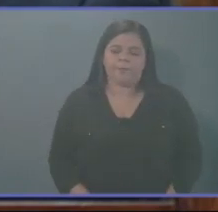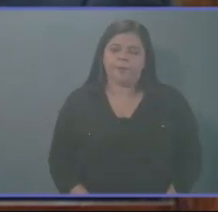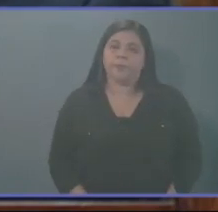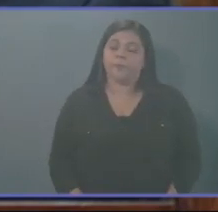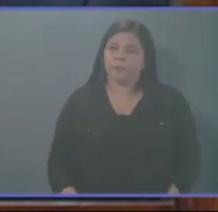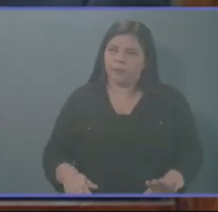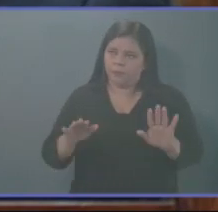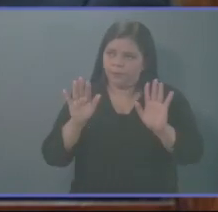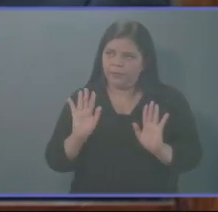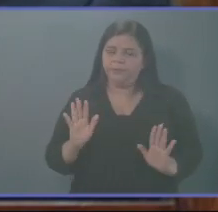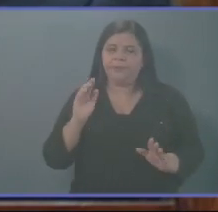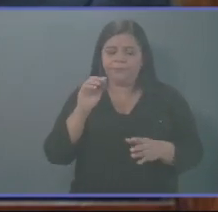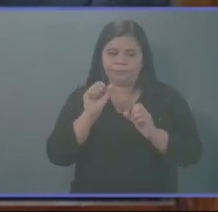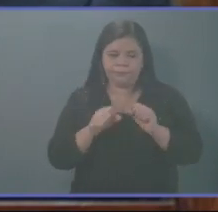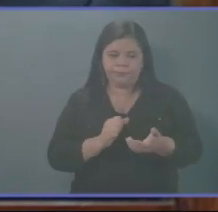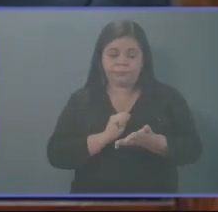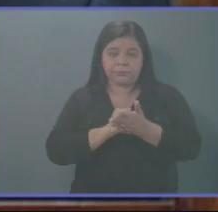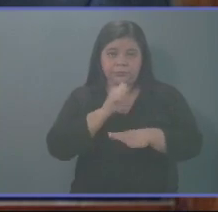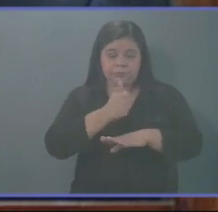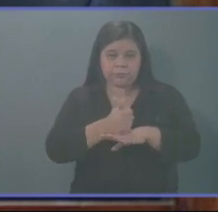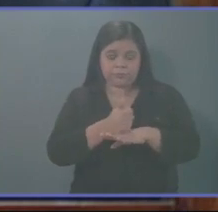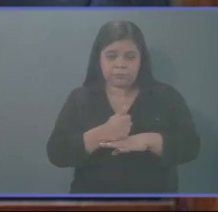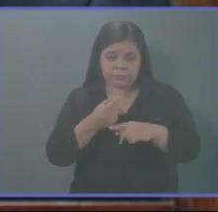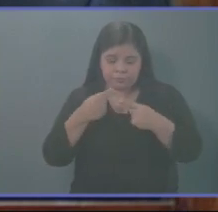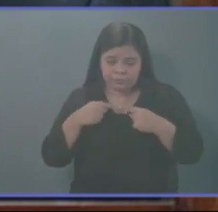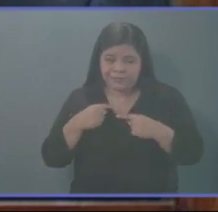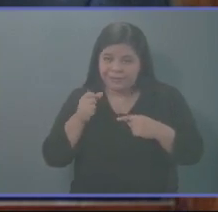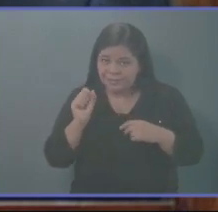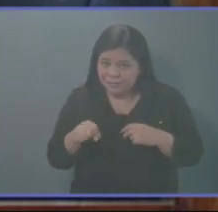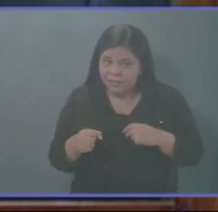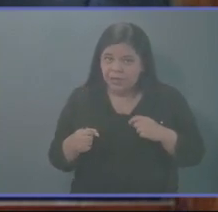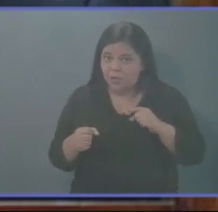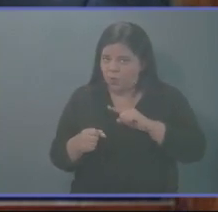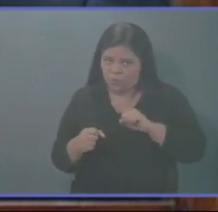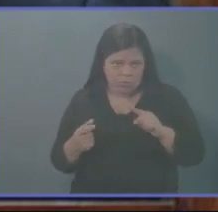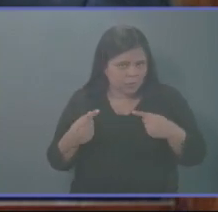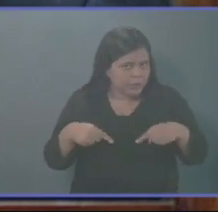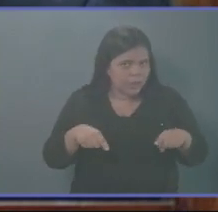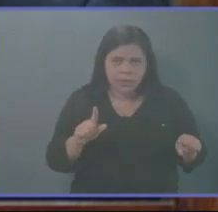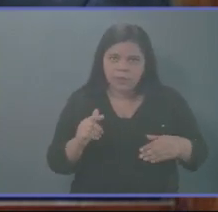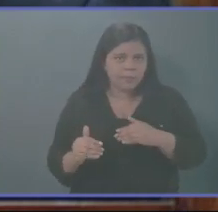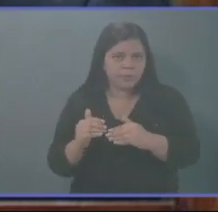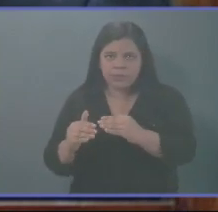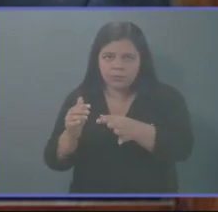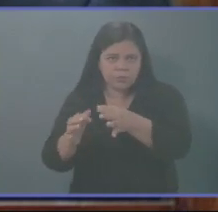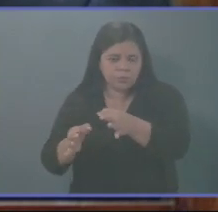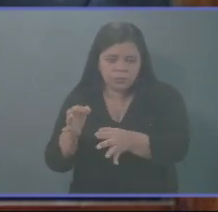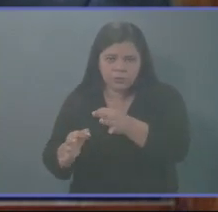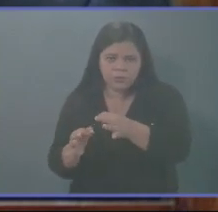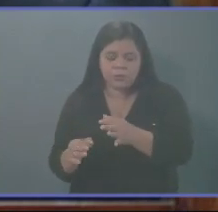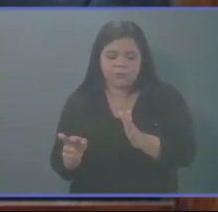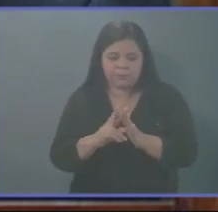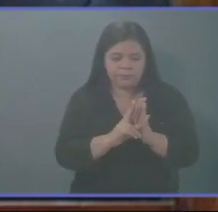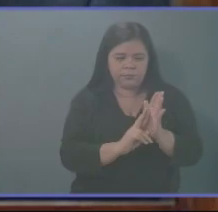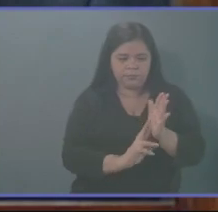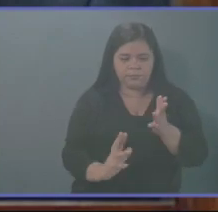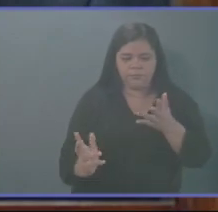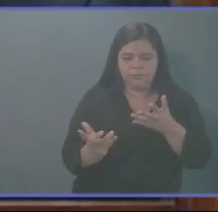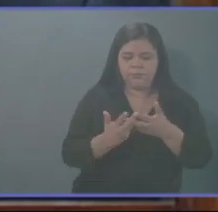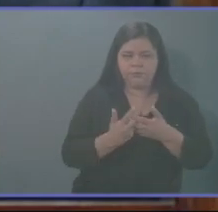Para llegar a la conclusión de declarar que hay o no lugar a formación de causa, tal como lo señala el reglamento interior de